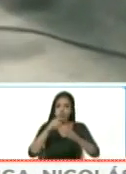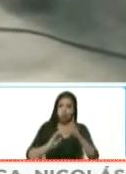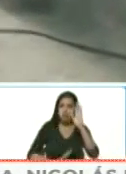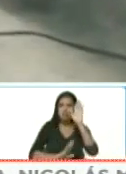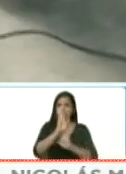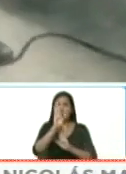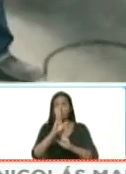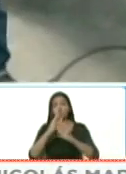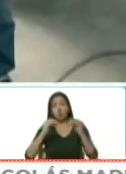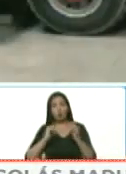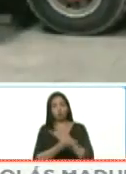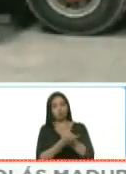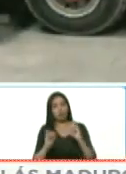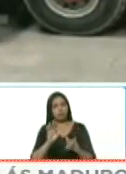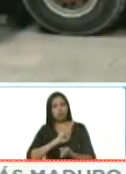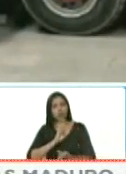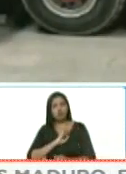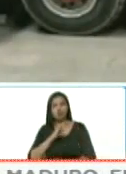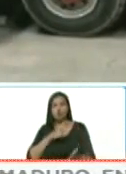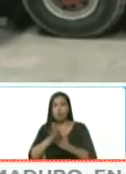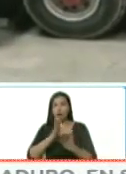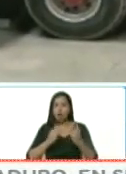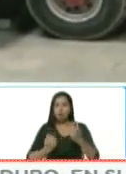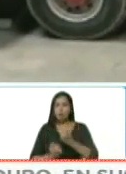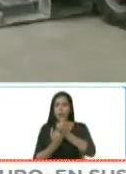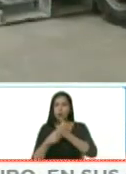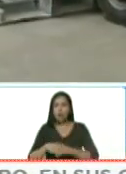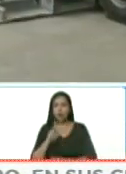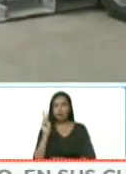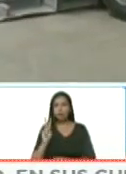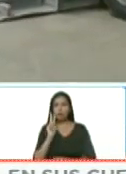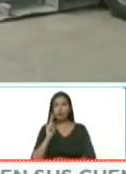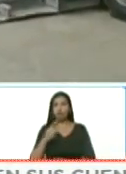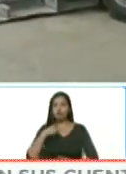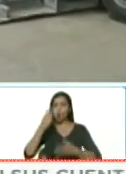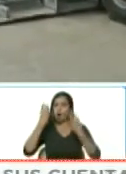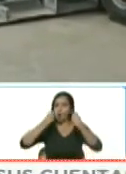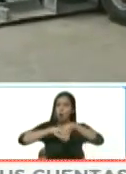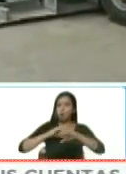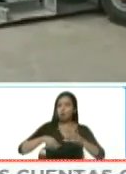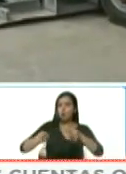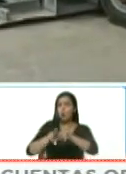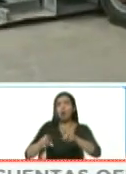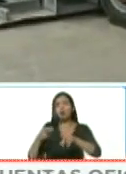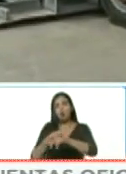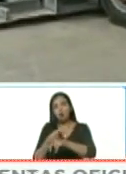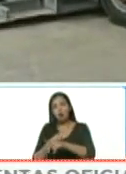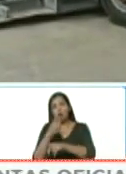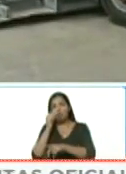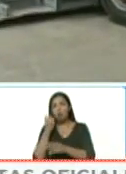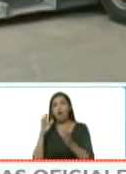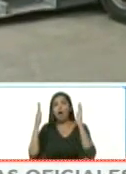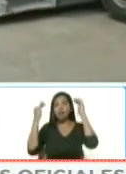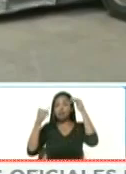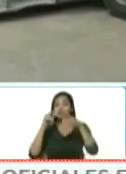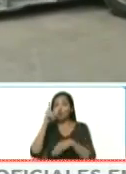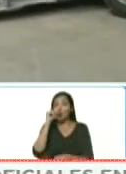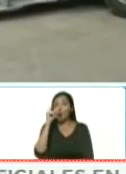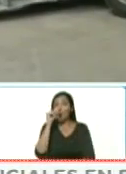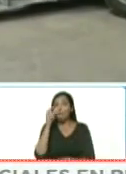desarrollo independiente, digno, soberano del país. Estoy de acuerdo con el gobernador Edwin Rojas. Atención, Edwin